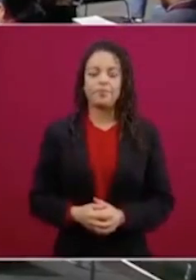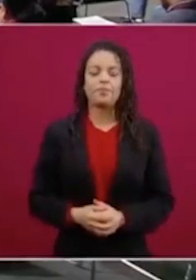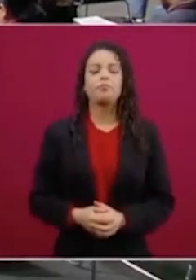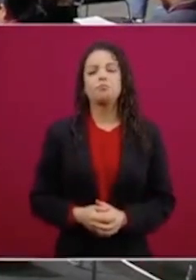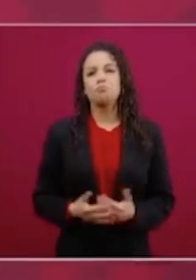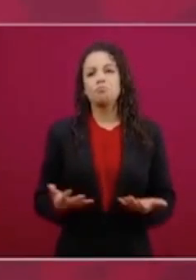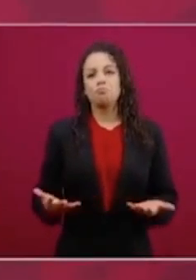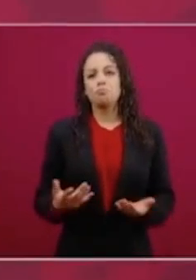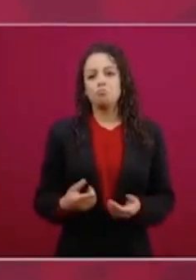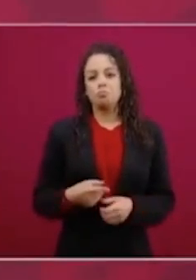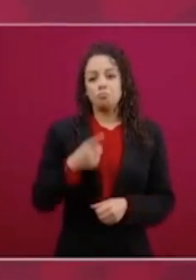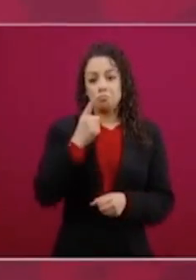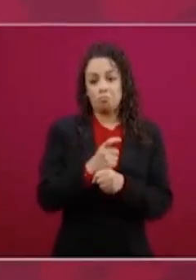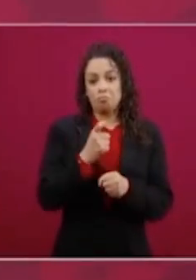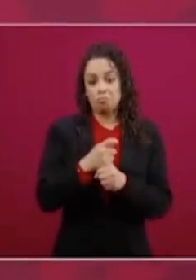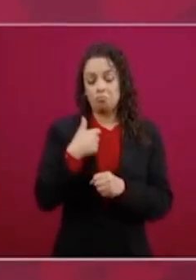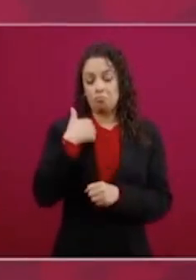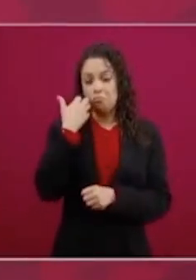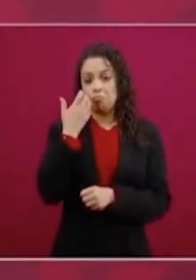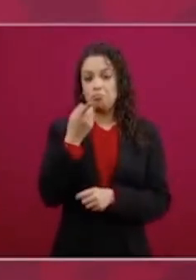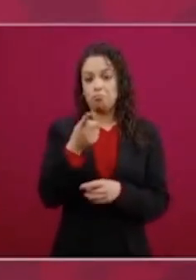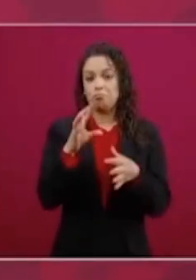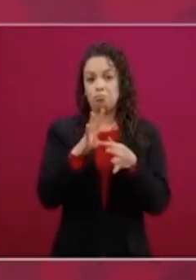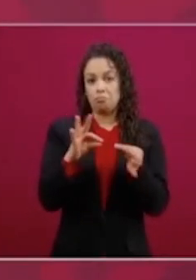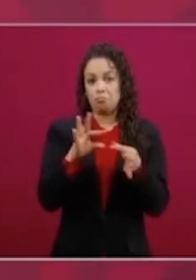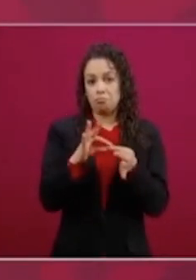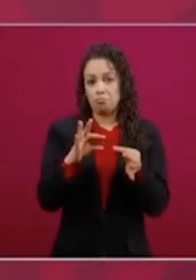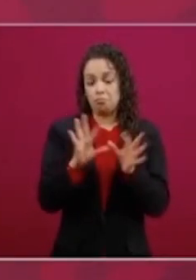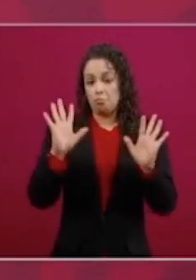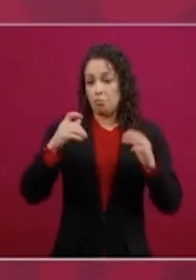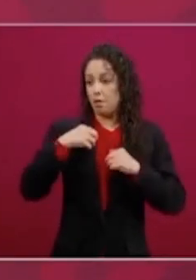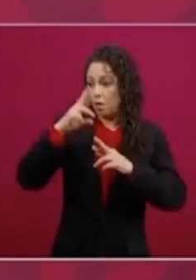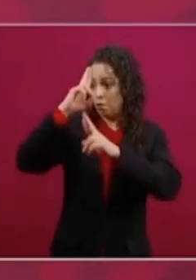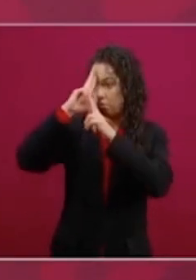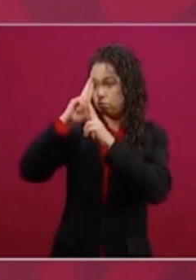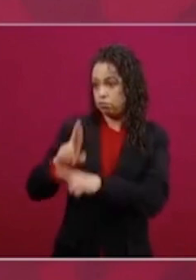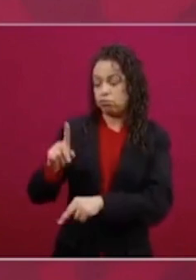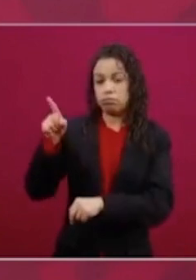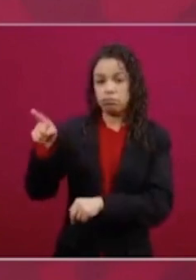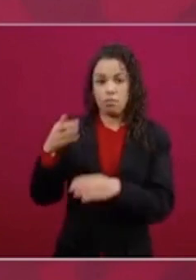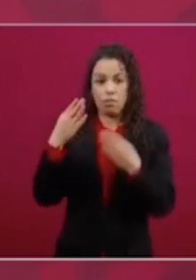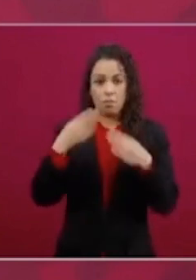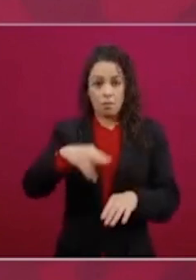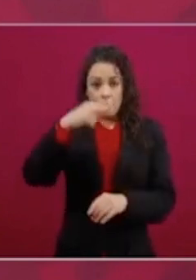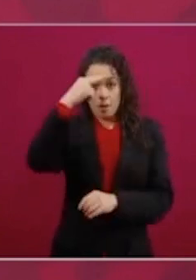Nosotros somos respetuosos de la autonomía del Banco de México.